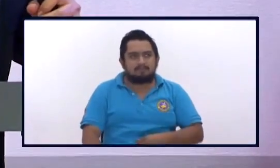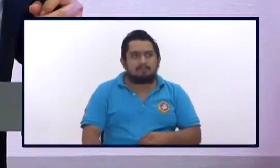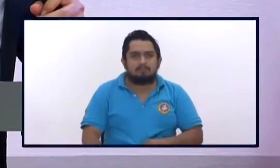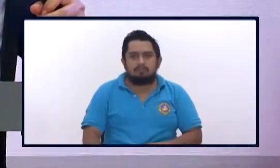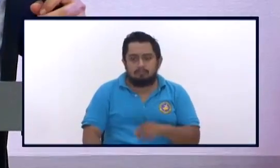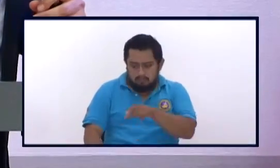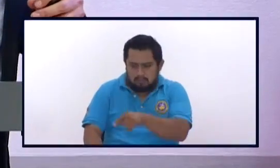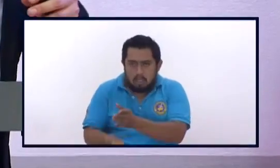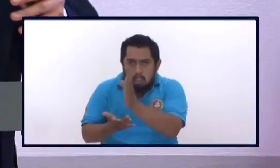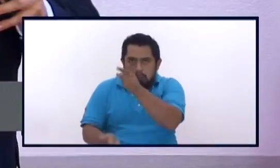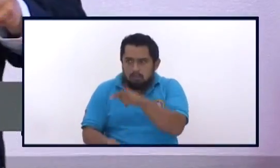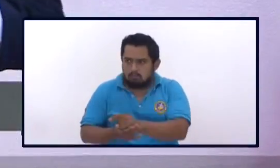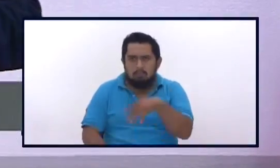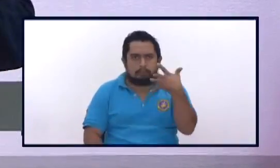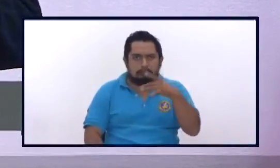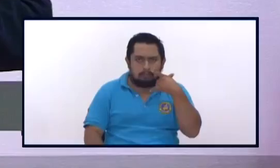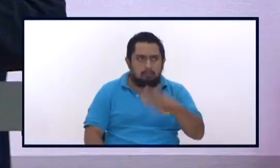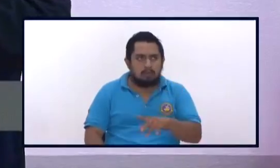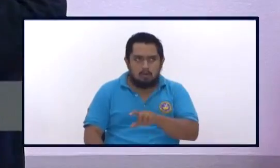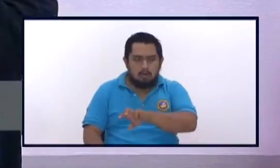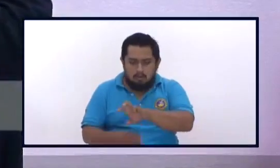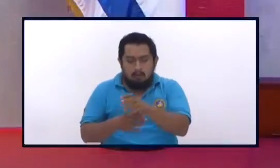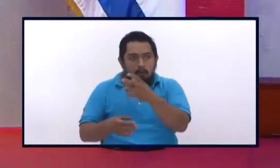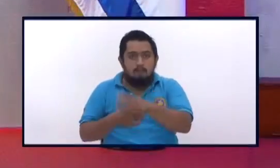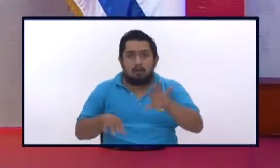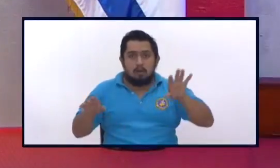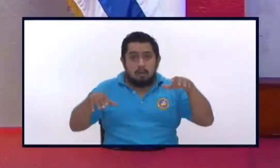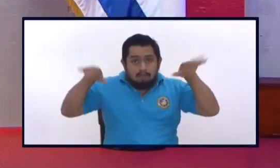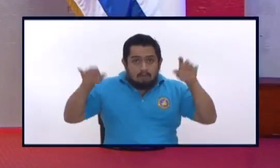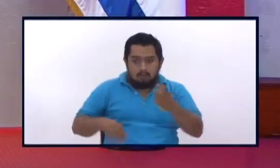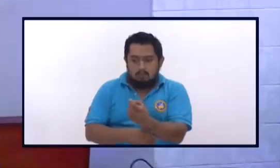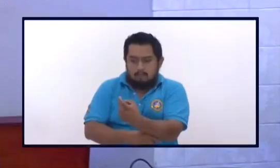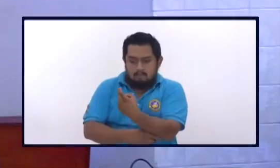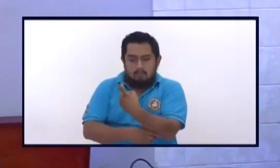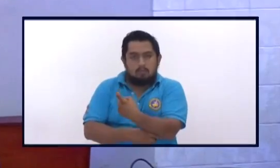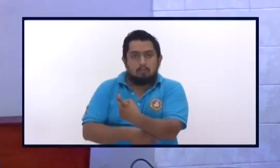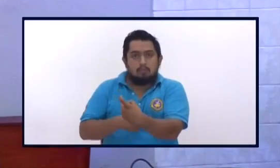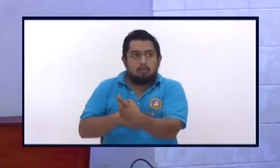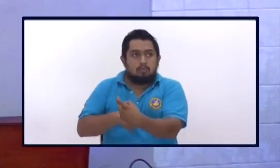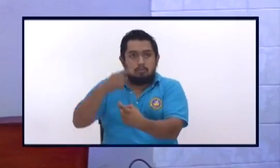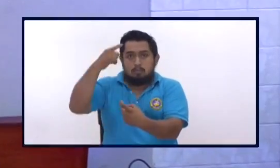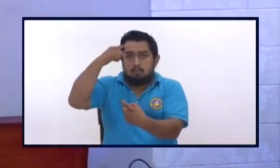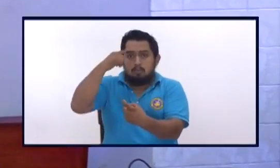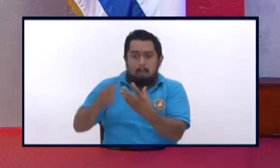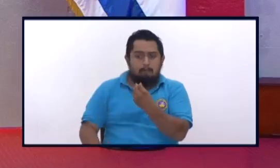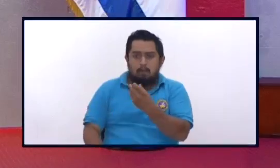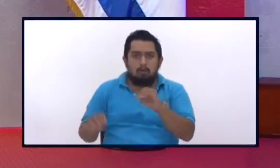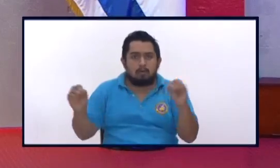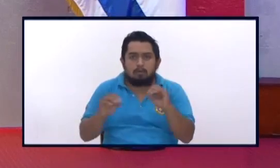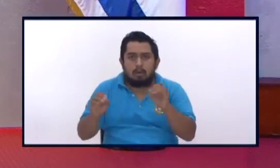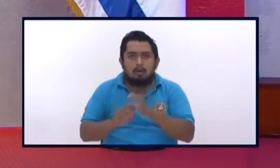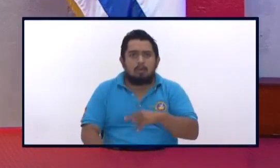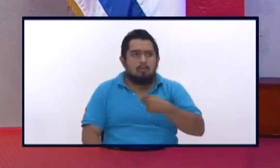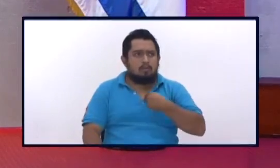caza y dice que el animal es seguro y lo haga miren dijo en el momento yo no tuve miedo yo me